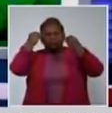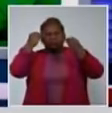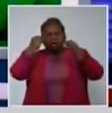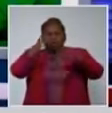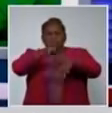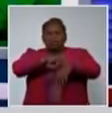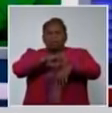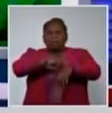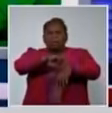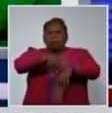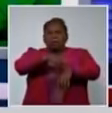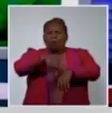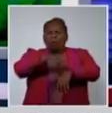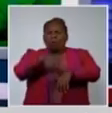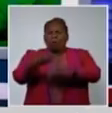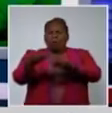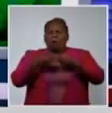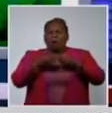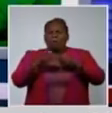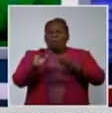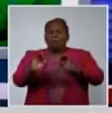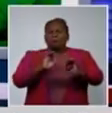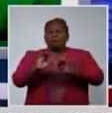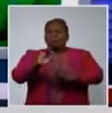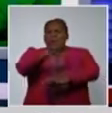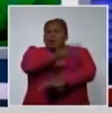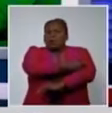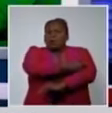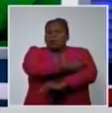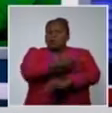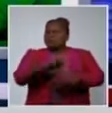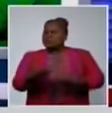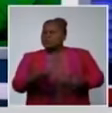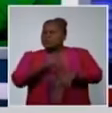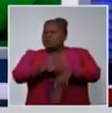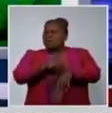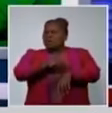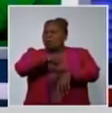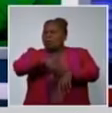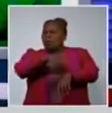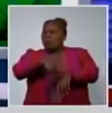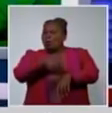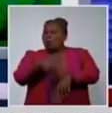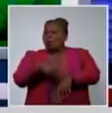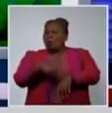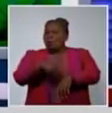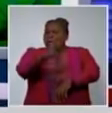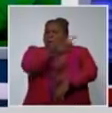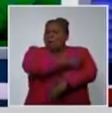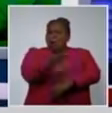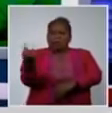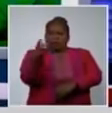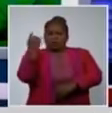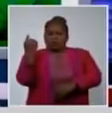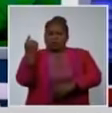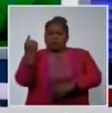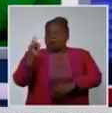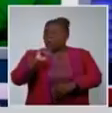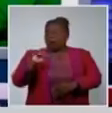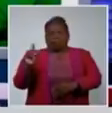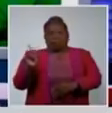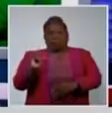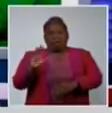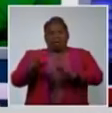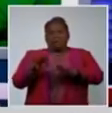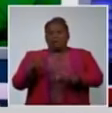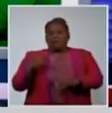tanto dio primero muchas de estas vacunas ver con una sola dosis tiene que tener a veces dos o